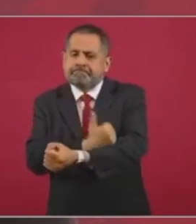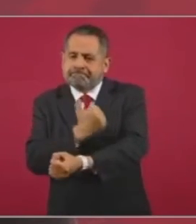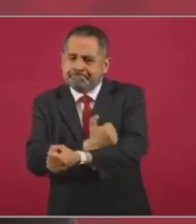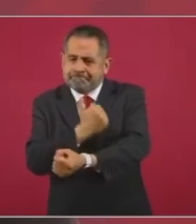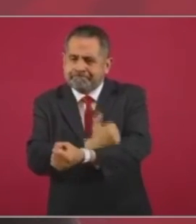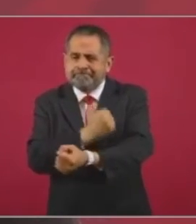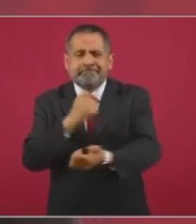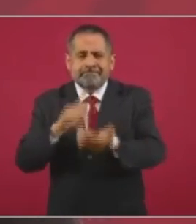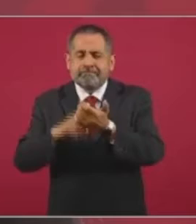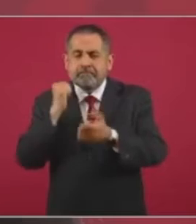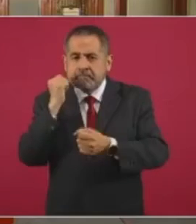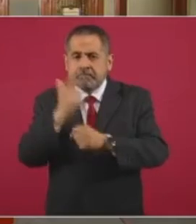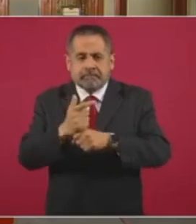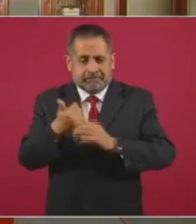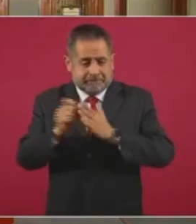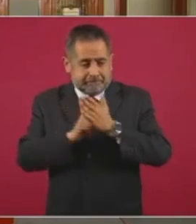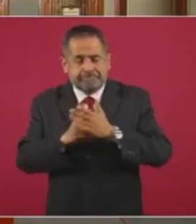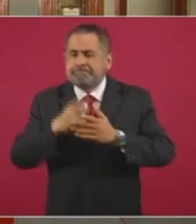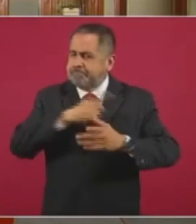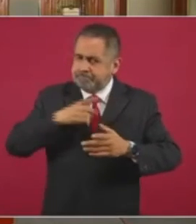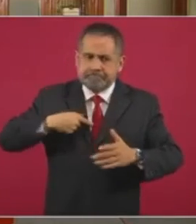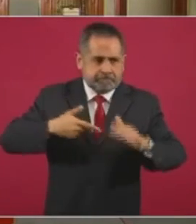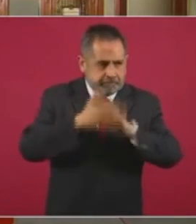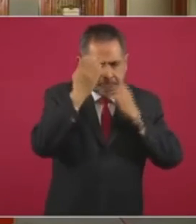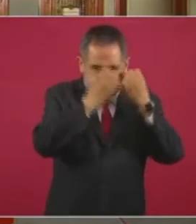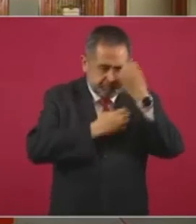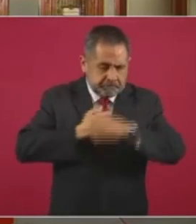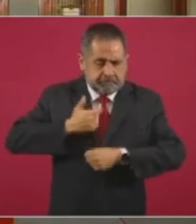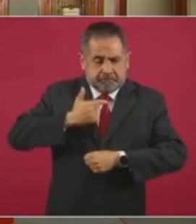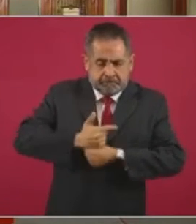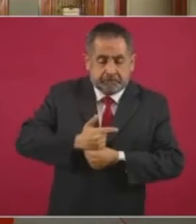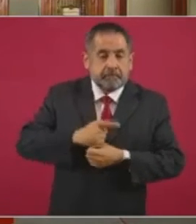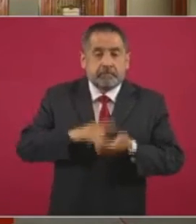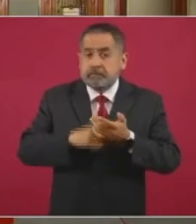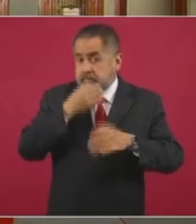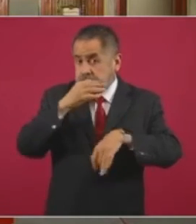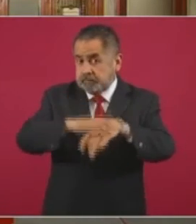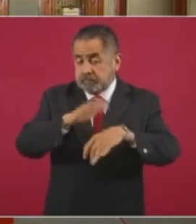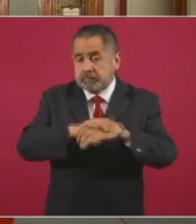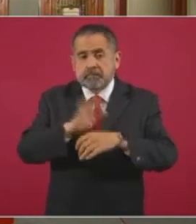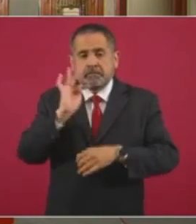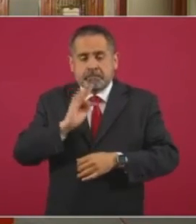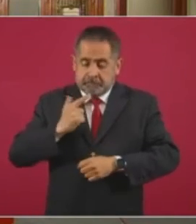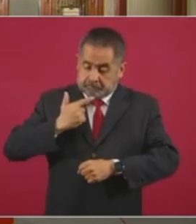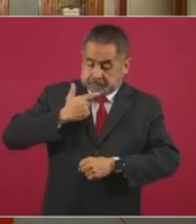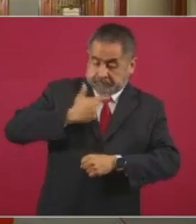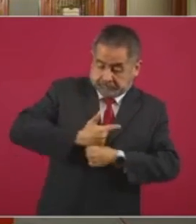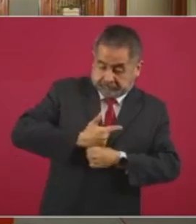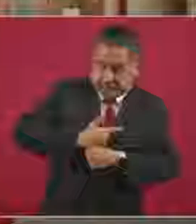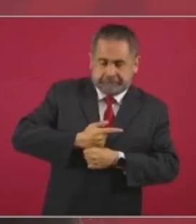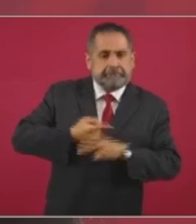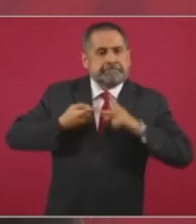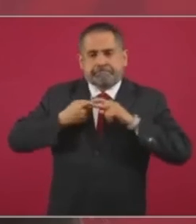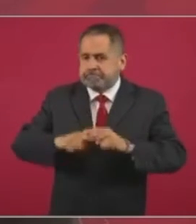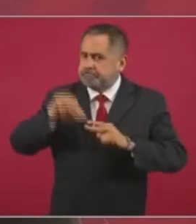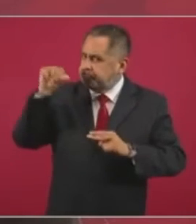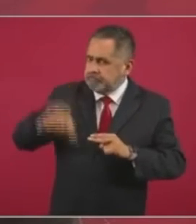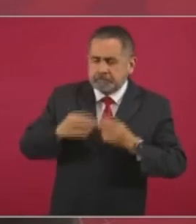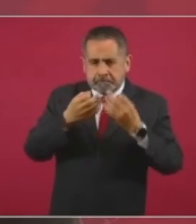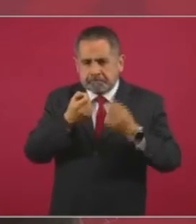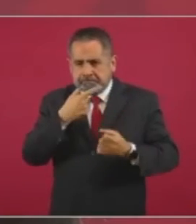cada 6 meses, y el diagnóstico temprano. Este es el mensaje fundamental, y el inicio oportuno del tratamiento